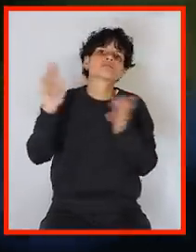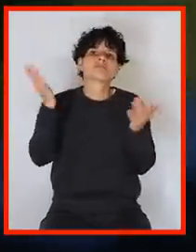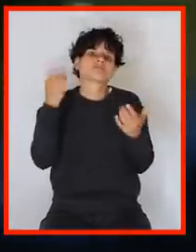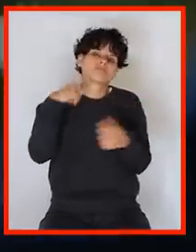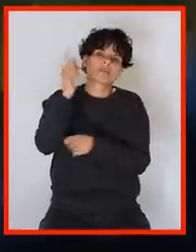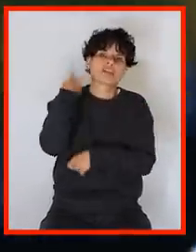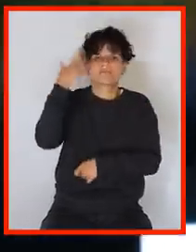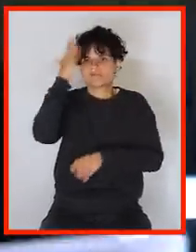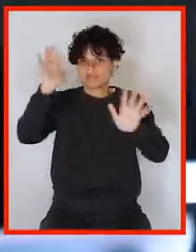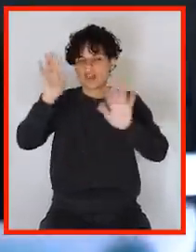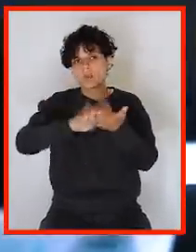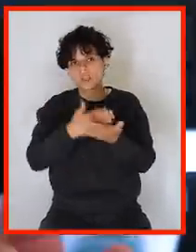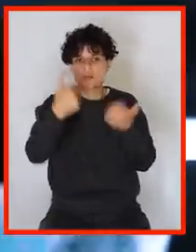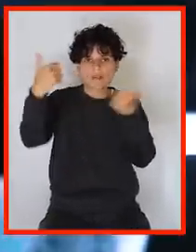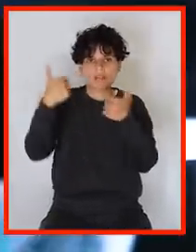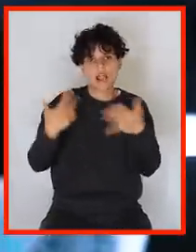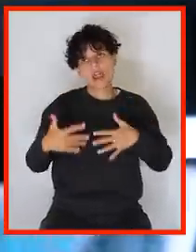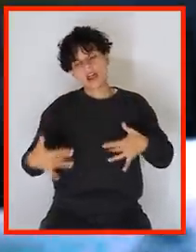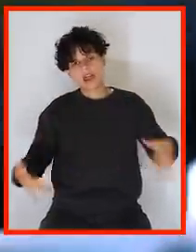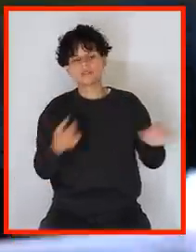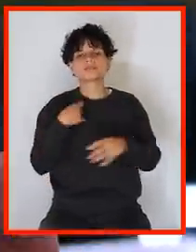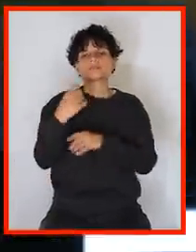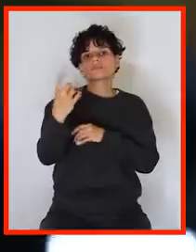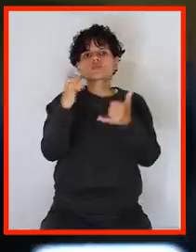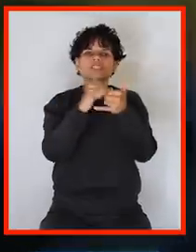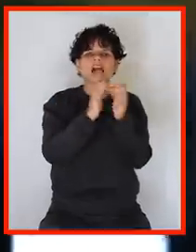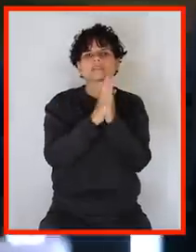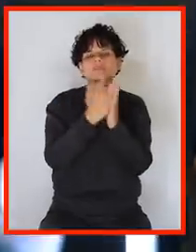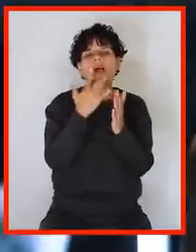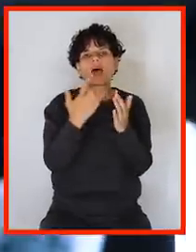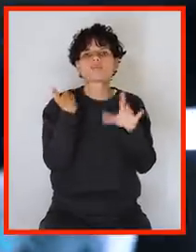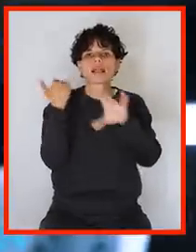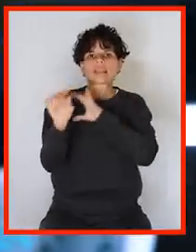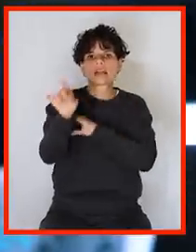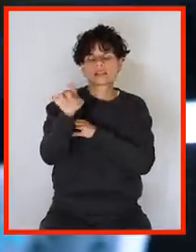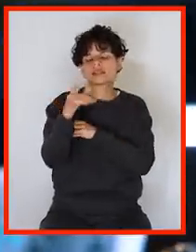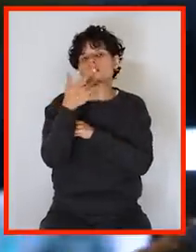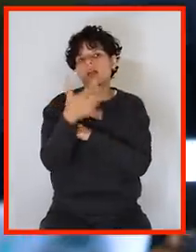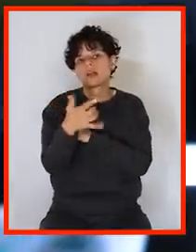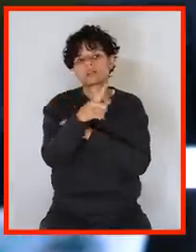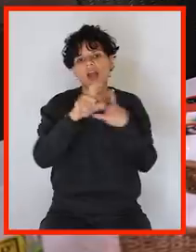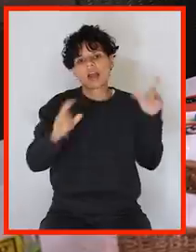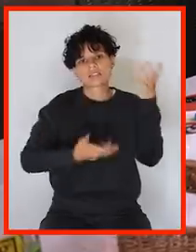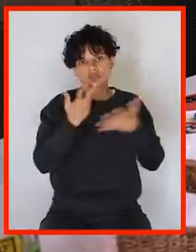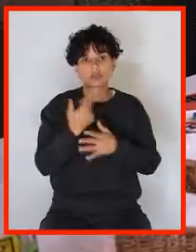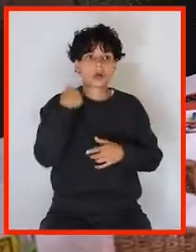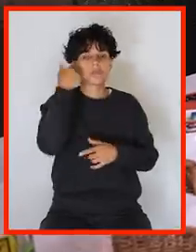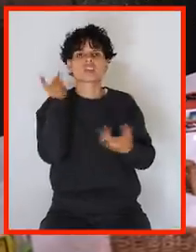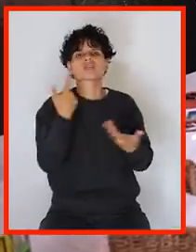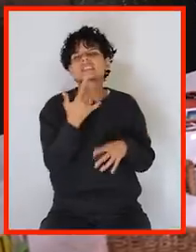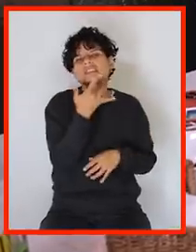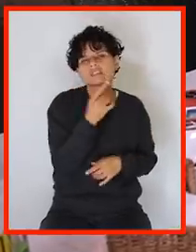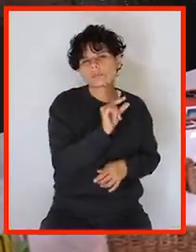Bueno, hermano, ¿cómo estáis? Bien, bien, ¿y tú? Bien, bien, ¿cómo es? Ya. Mándame tu WhatsApp, sabes que tengo un tema aquí que te lo voy a mandar. Y le mando